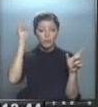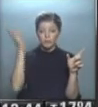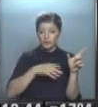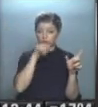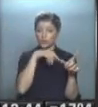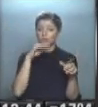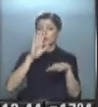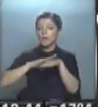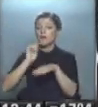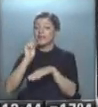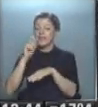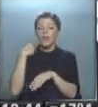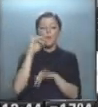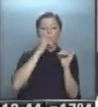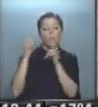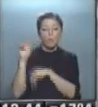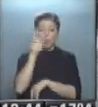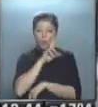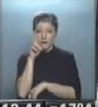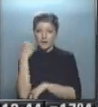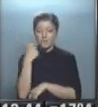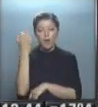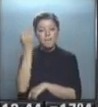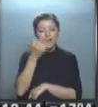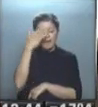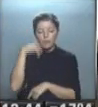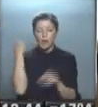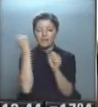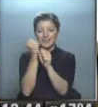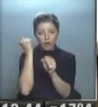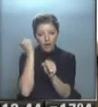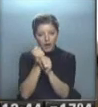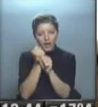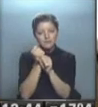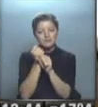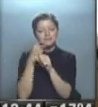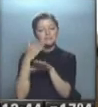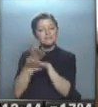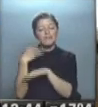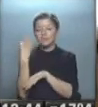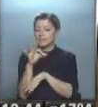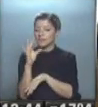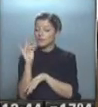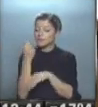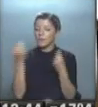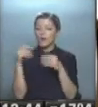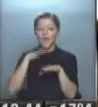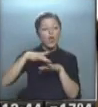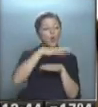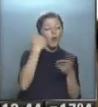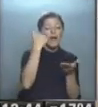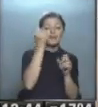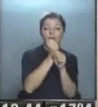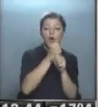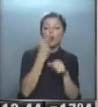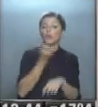jóvenes. Contradictoriamente, se les dificulta el acceso al trabajo, ya que solo pueden trabajar en ámbitos donde no estén